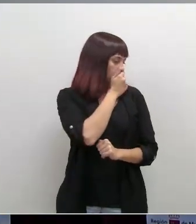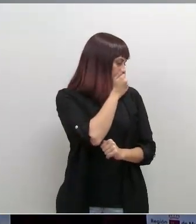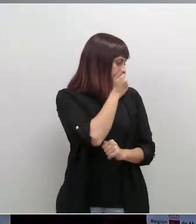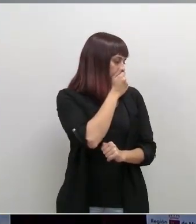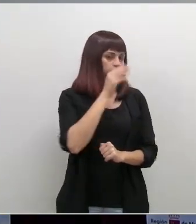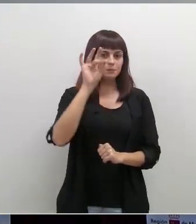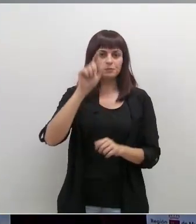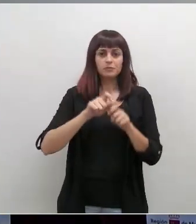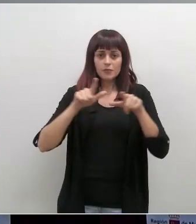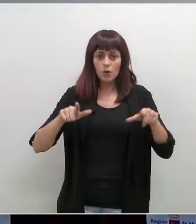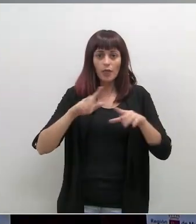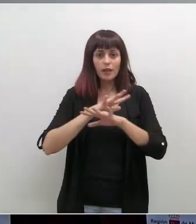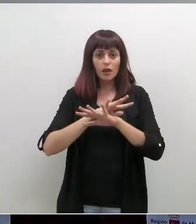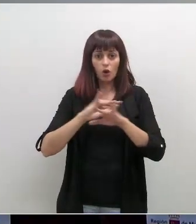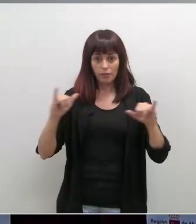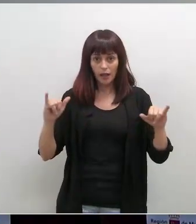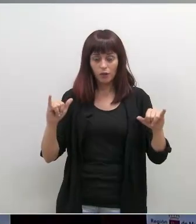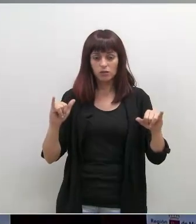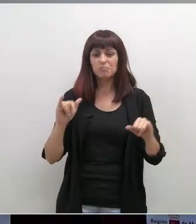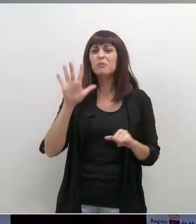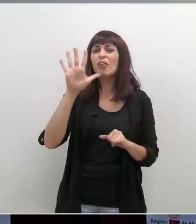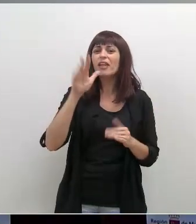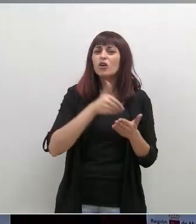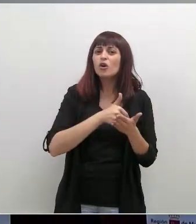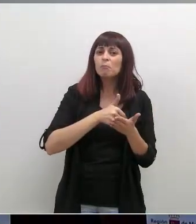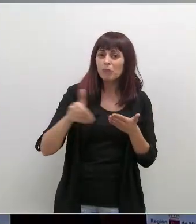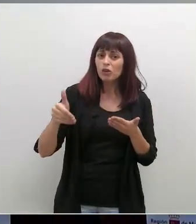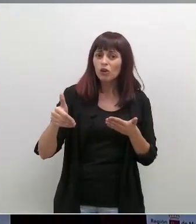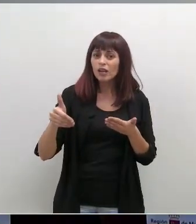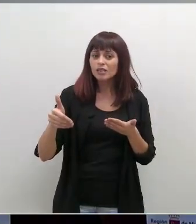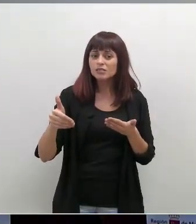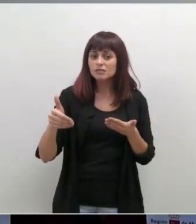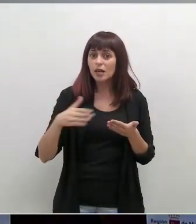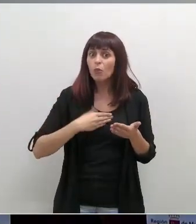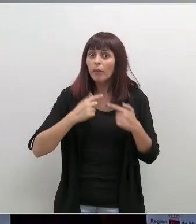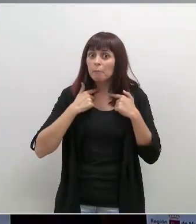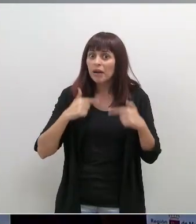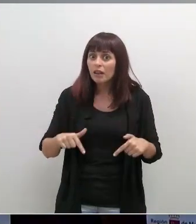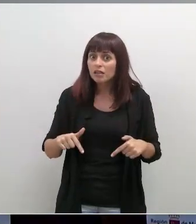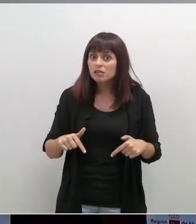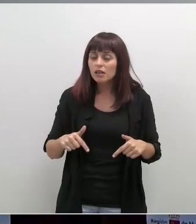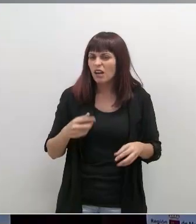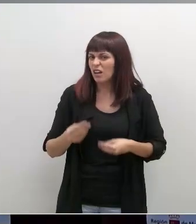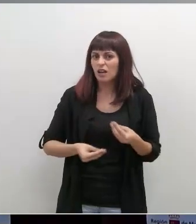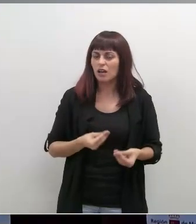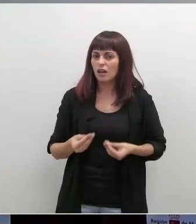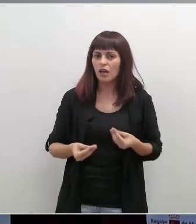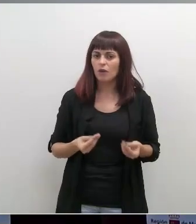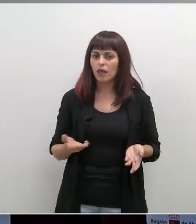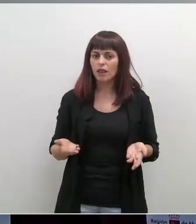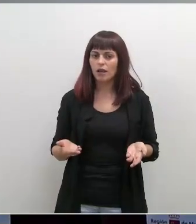de conciliación, los 5 millones estos que se pueden perder, que se va a hacer, digamos,